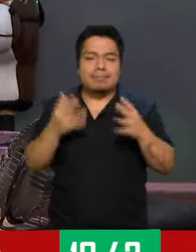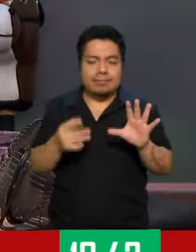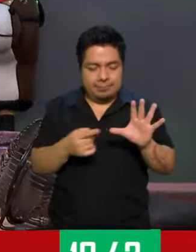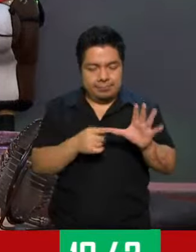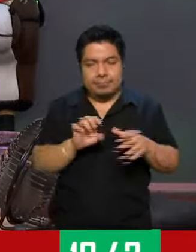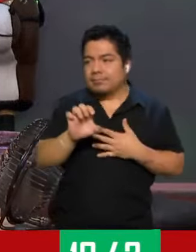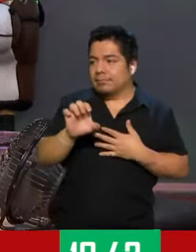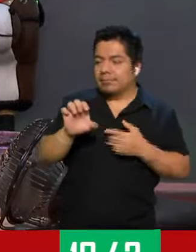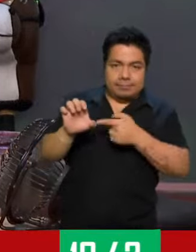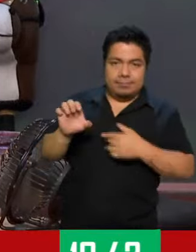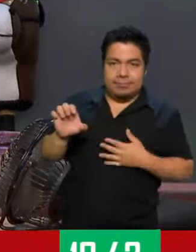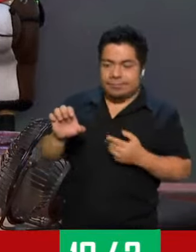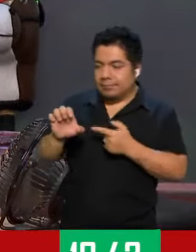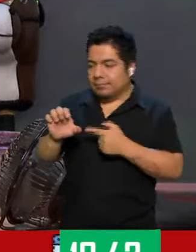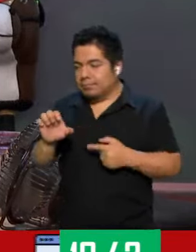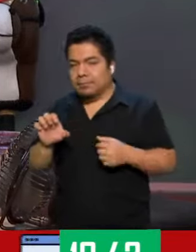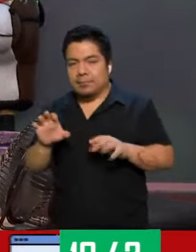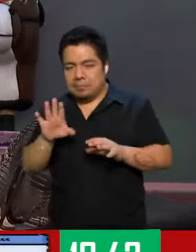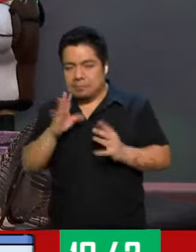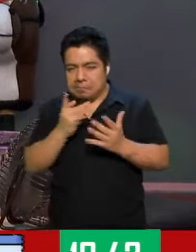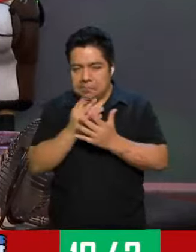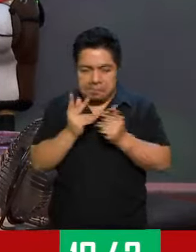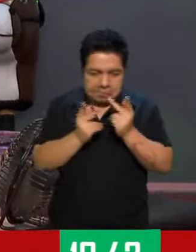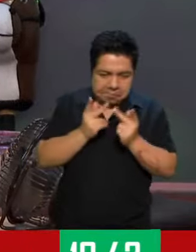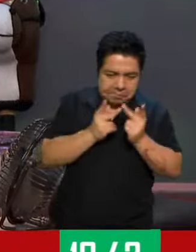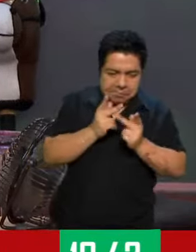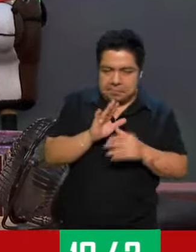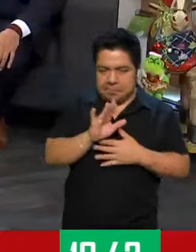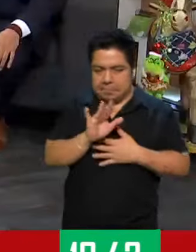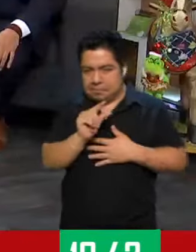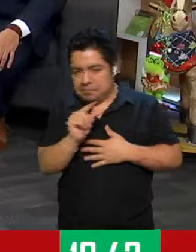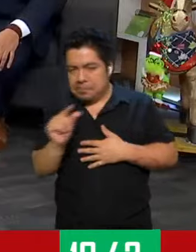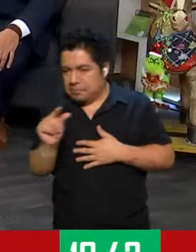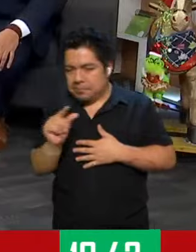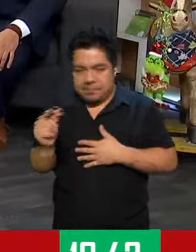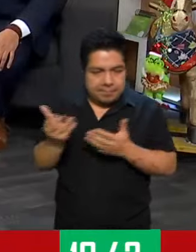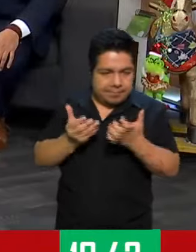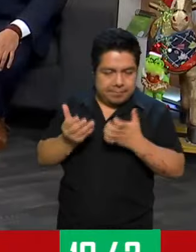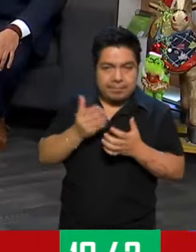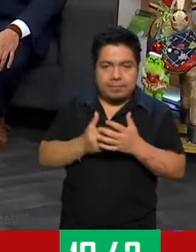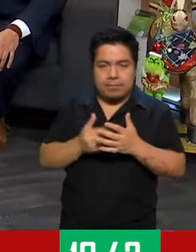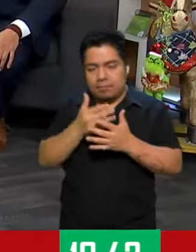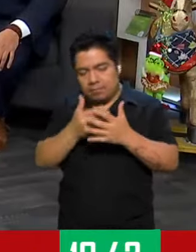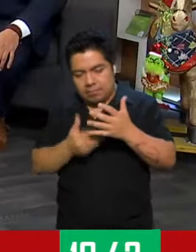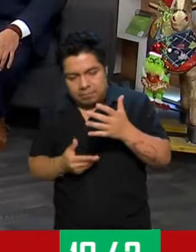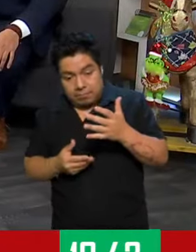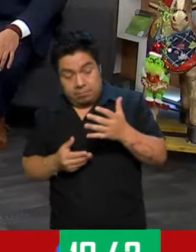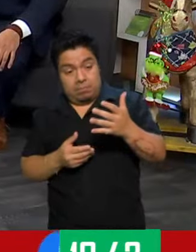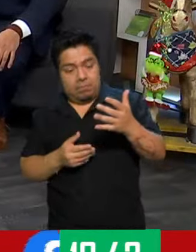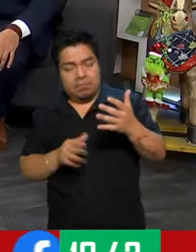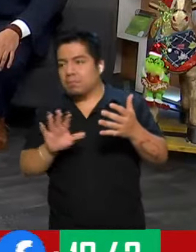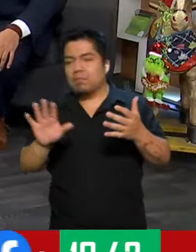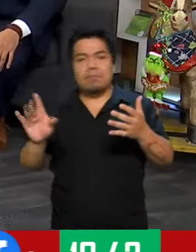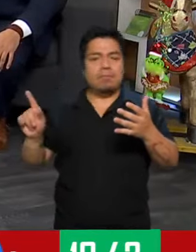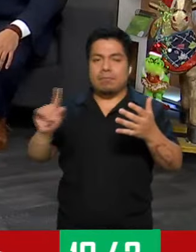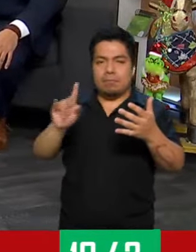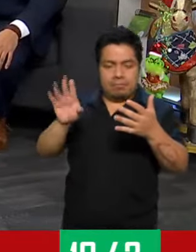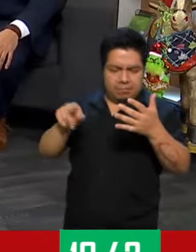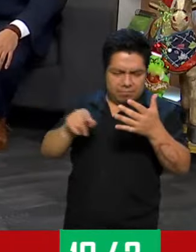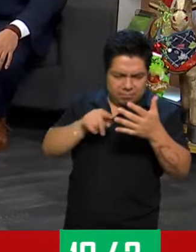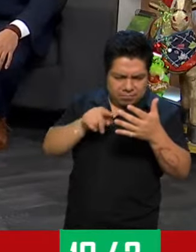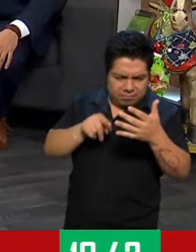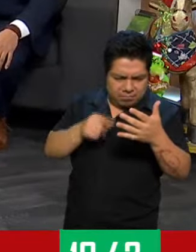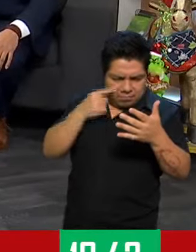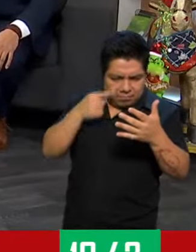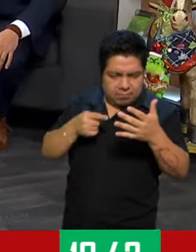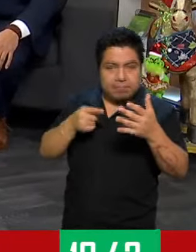de conciertos. Okay. Y ahorita vamos a preguntar eso. Vamos a hacer el ejercicio. No te mira. Acabáramos. Espérate. Dale. Costos